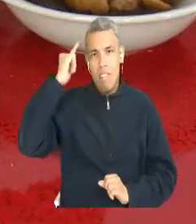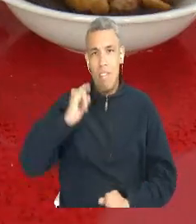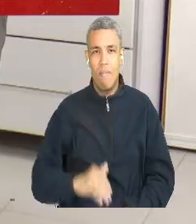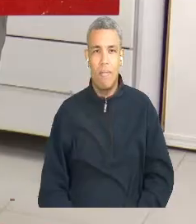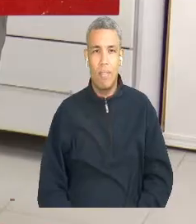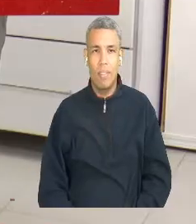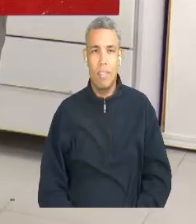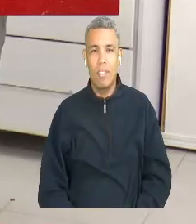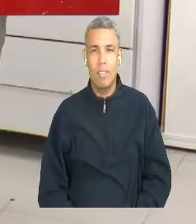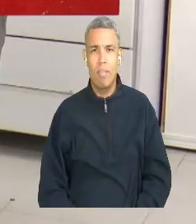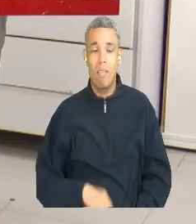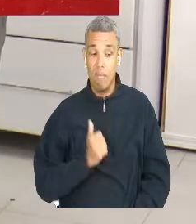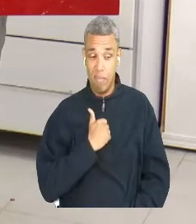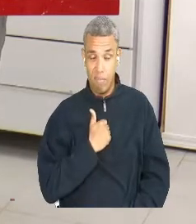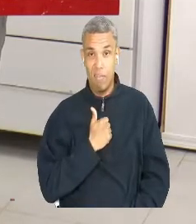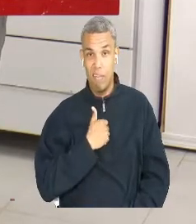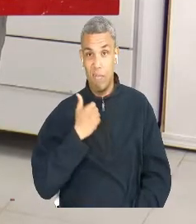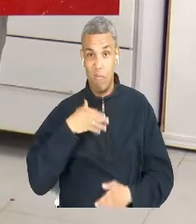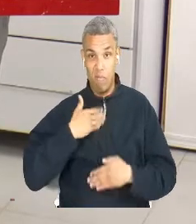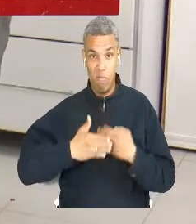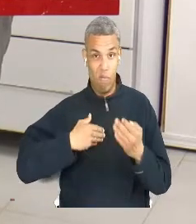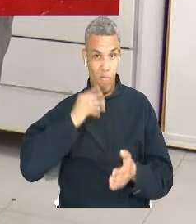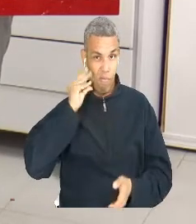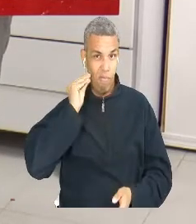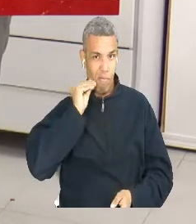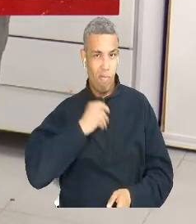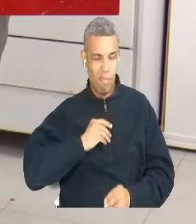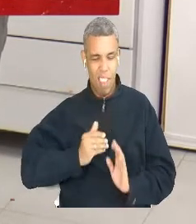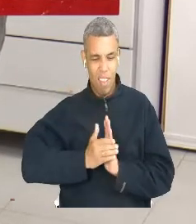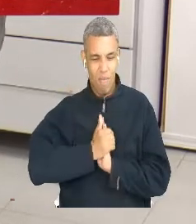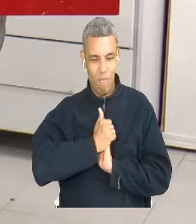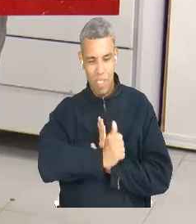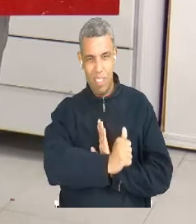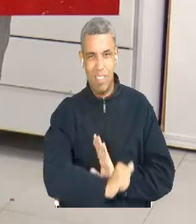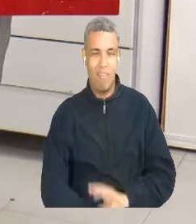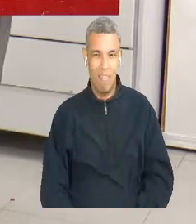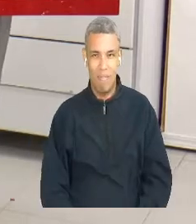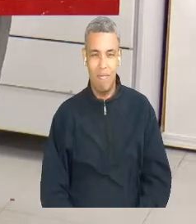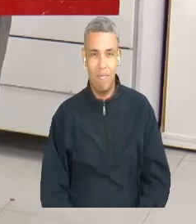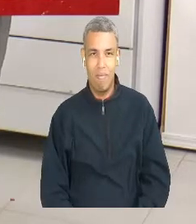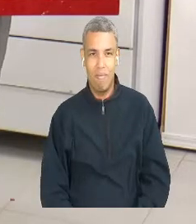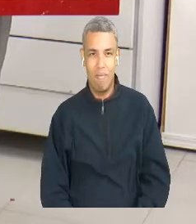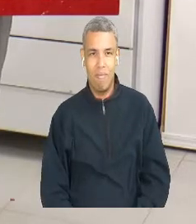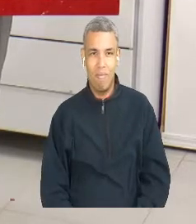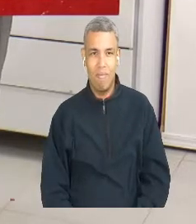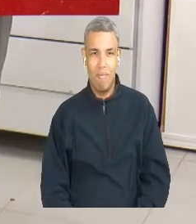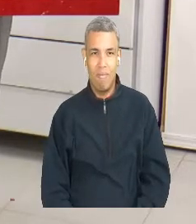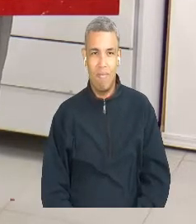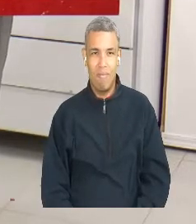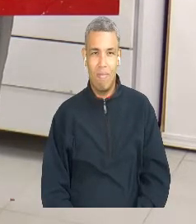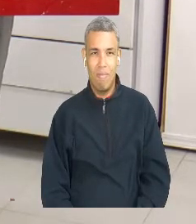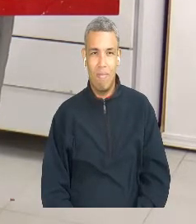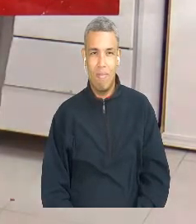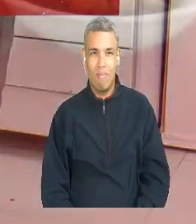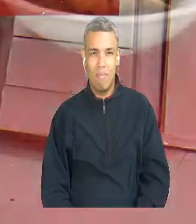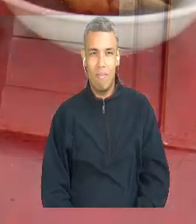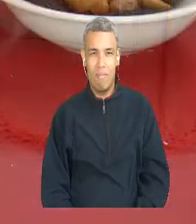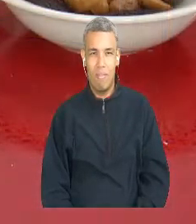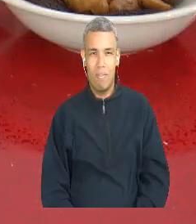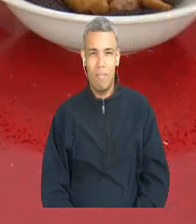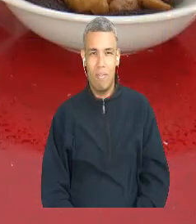yo también la tengo la cuestión. Pues a ver. A ver, a este ya solo faltaría